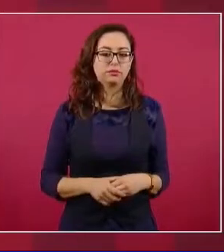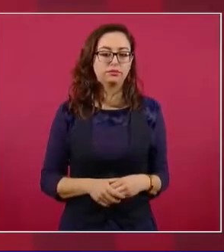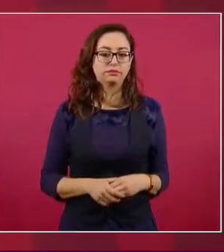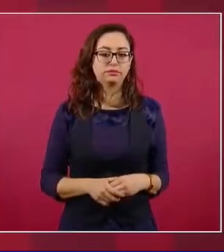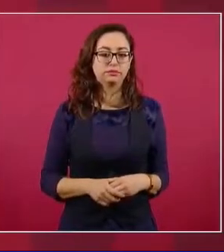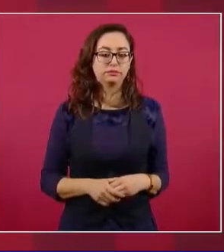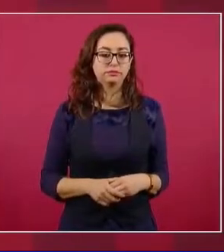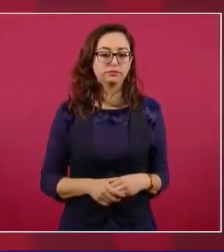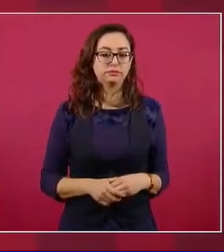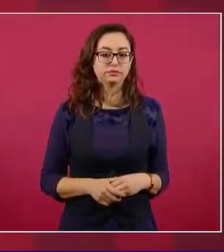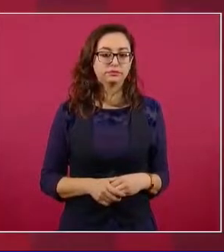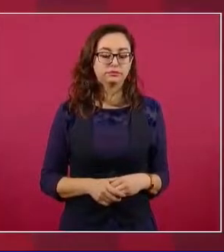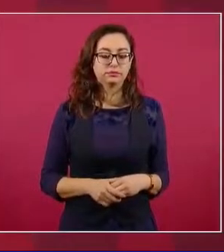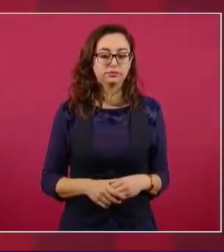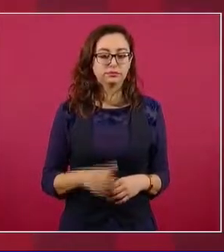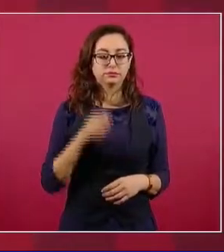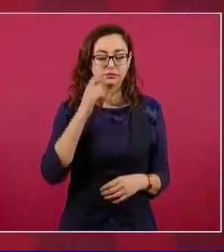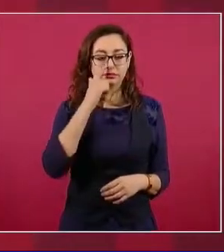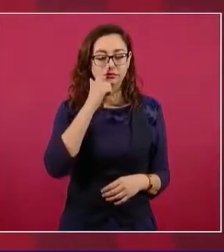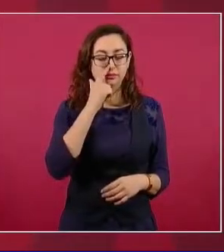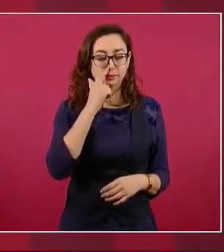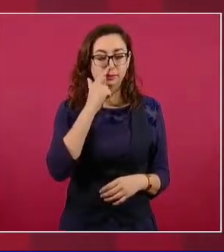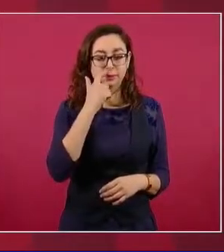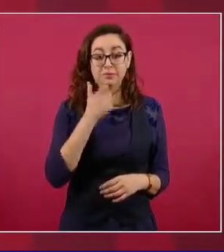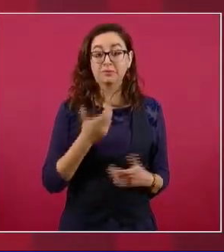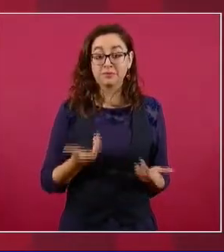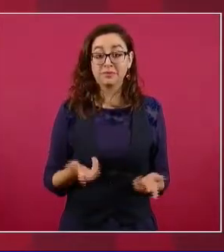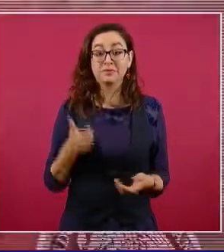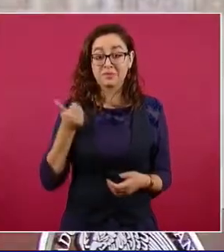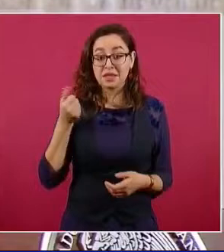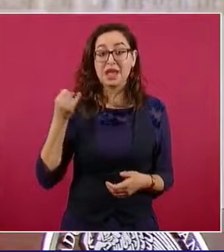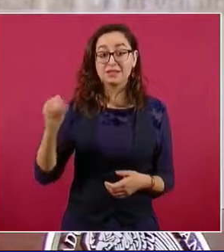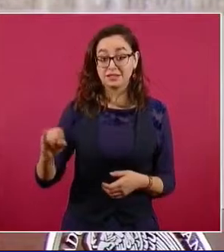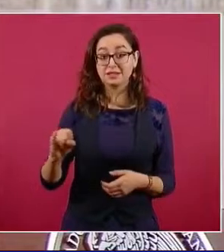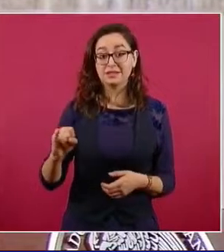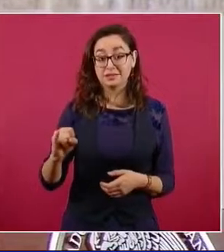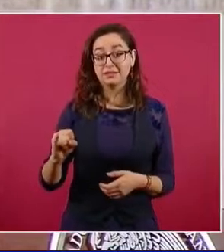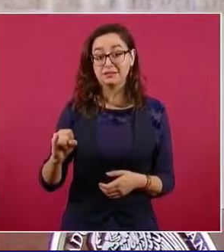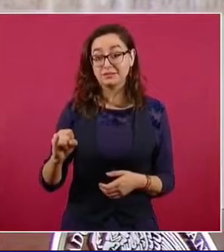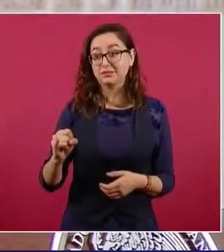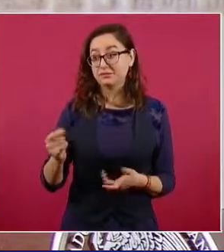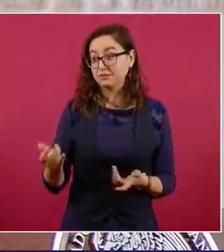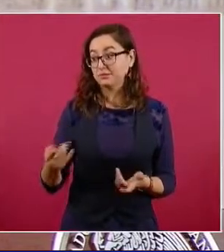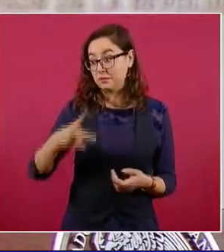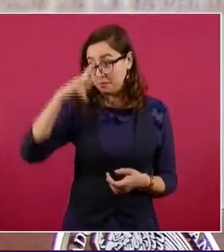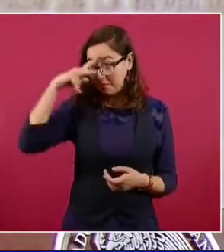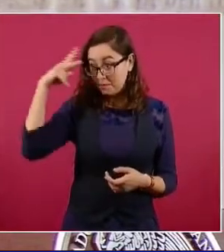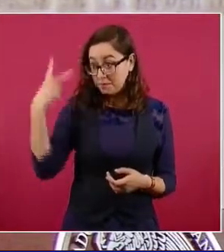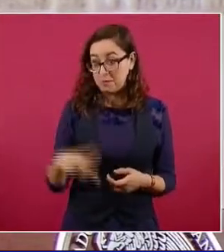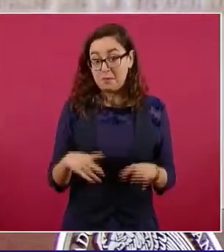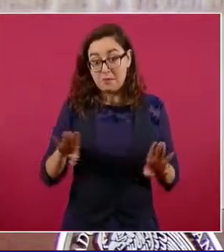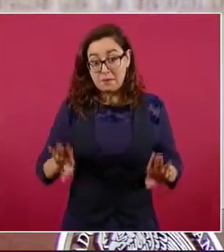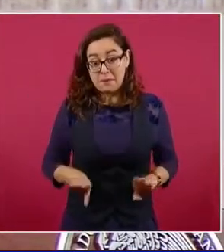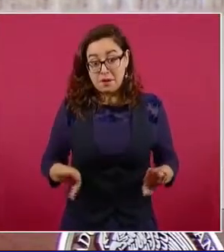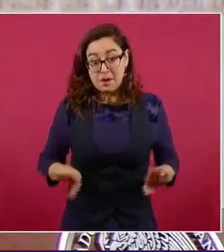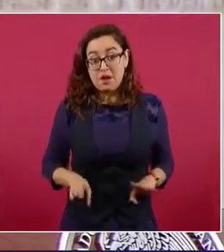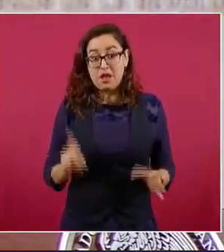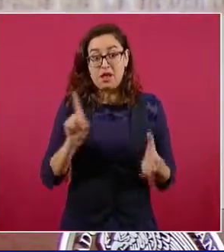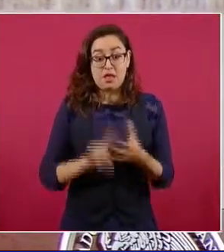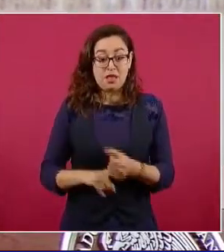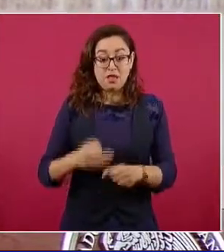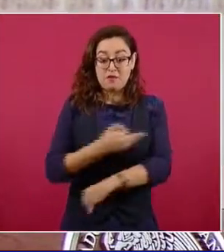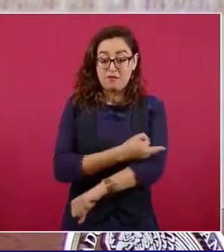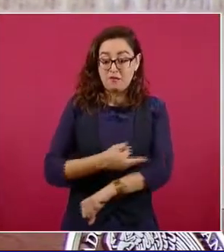Pues esa era y sigue siendo la educación en las familias, en